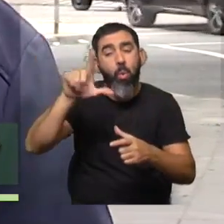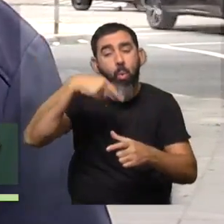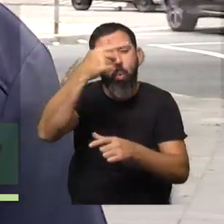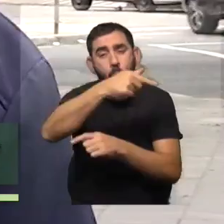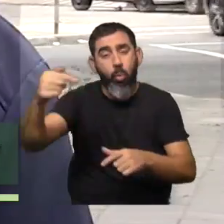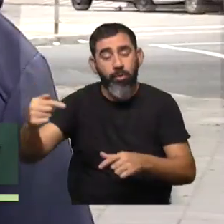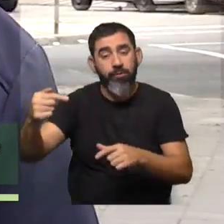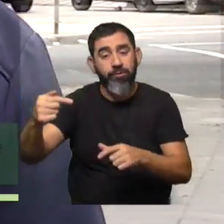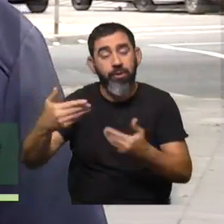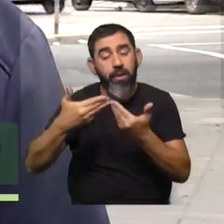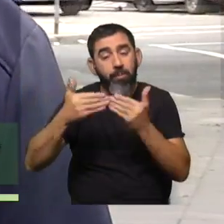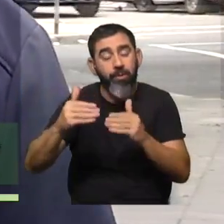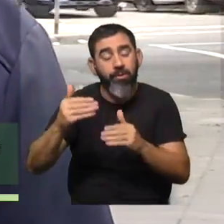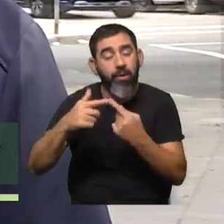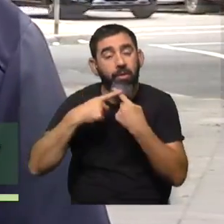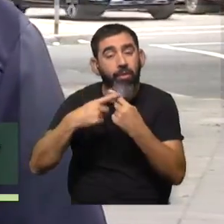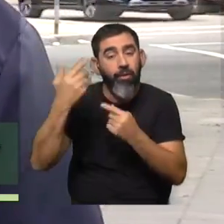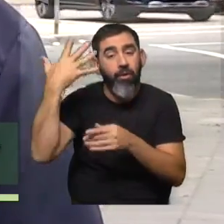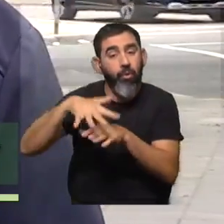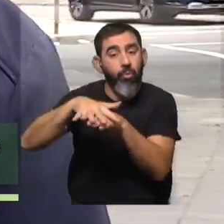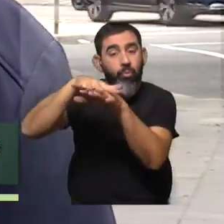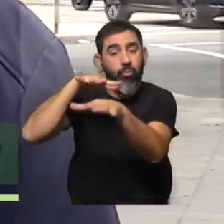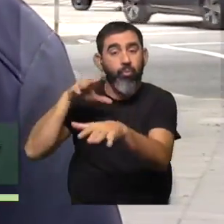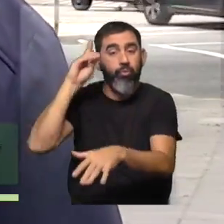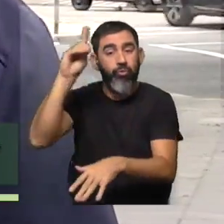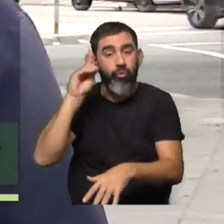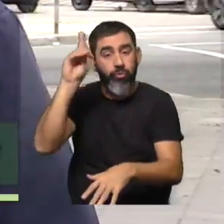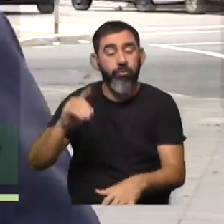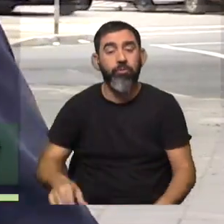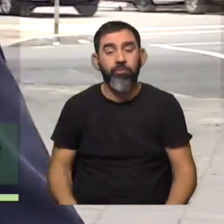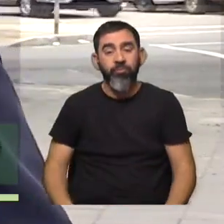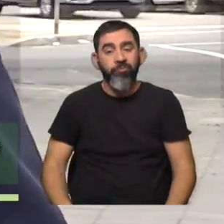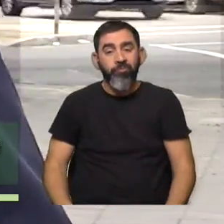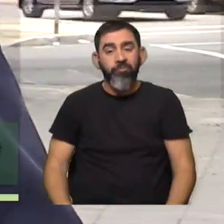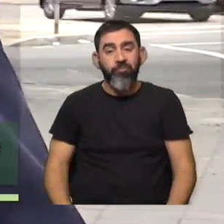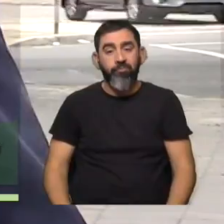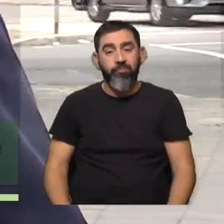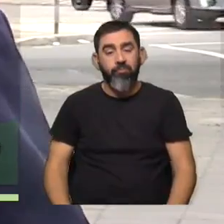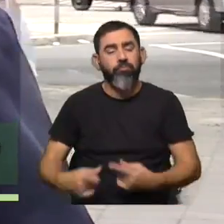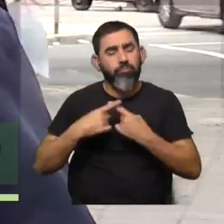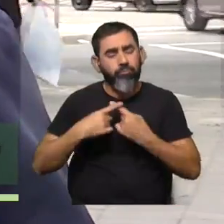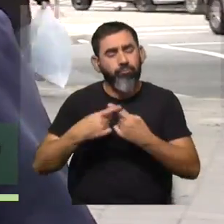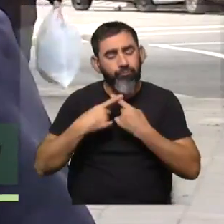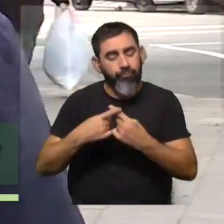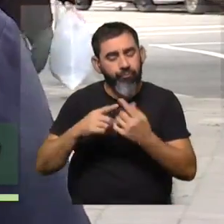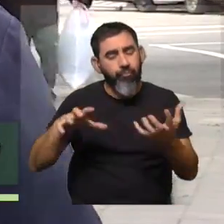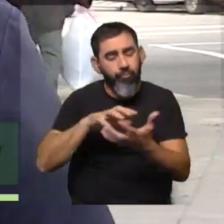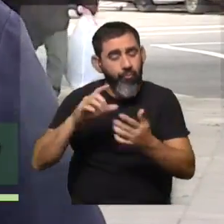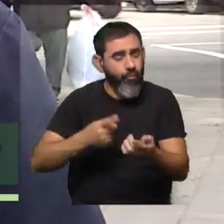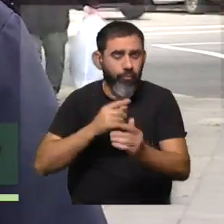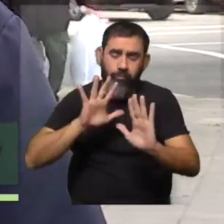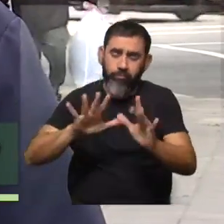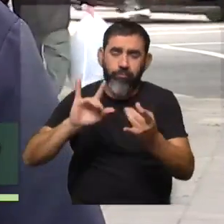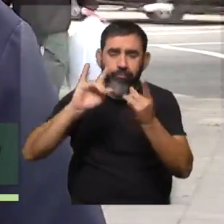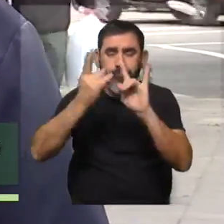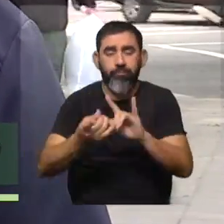la semana que viene vamos a iniciar la discusión en el plenario de la cámara de diputados seguramente con una discusión muy ardua como nos tienen acostumbrado